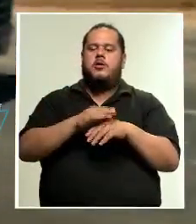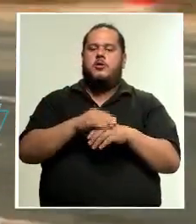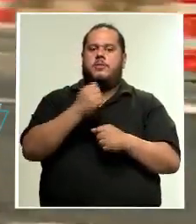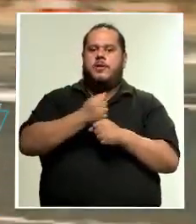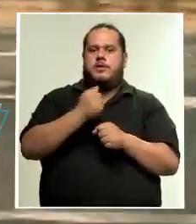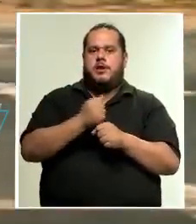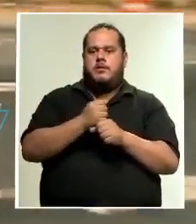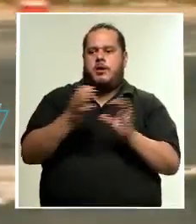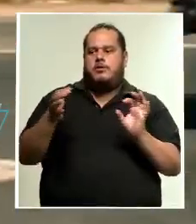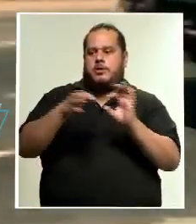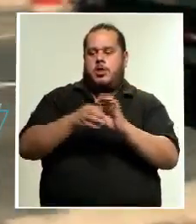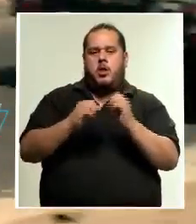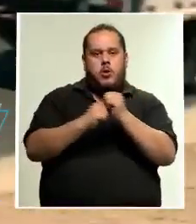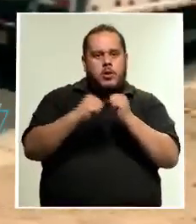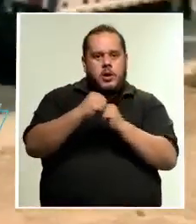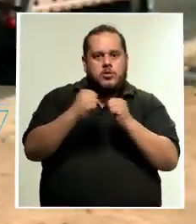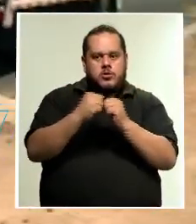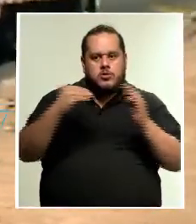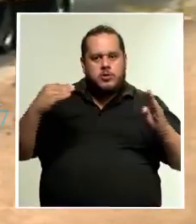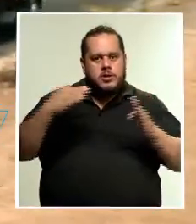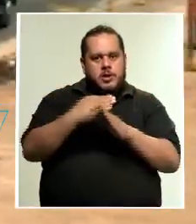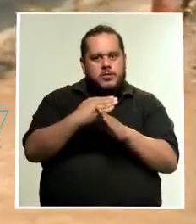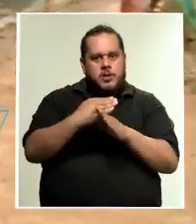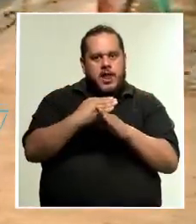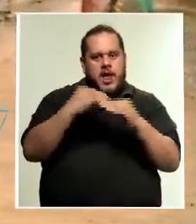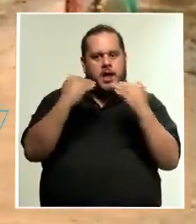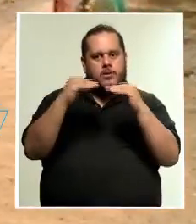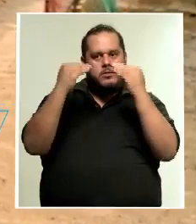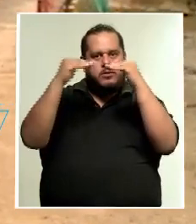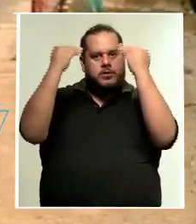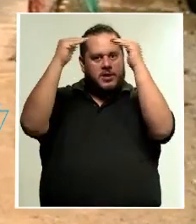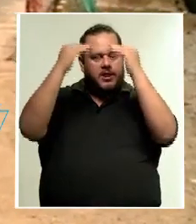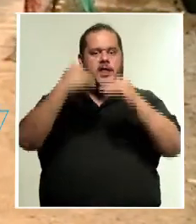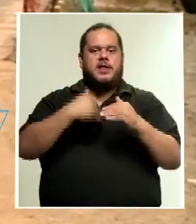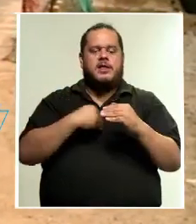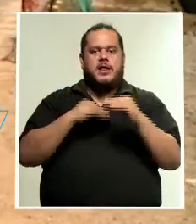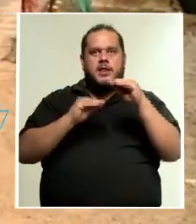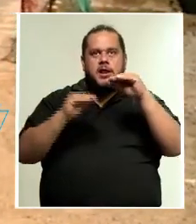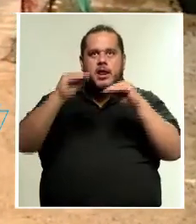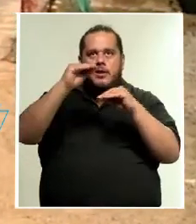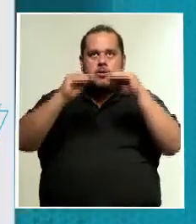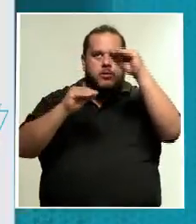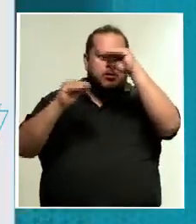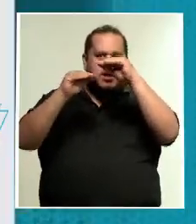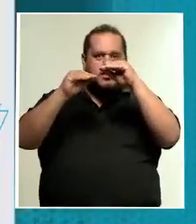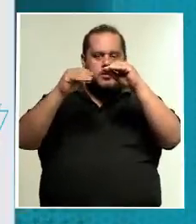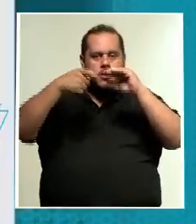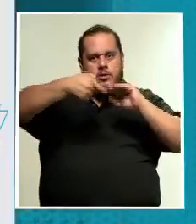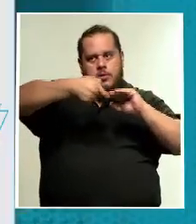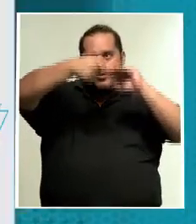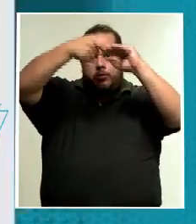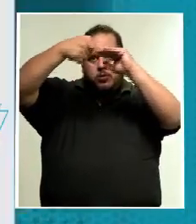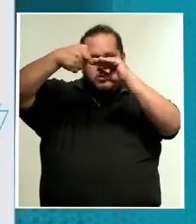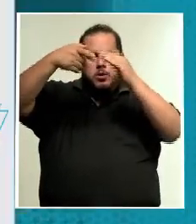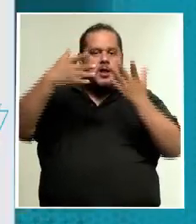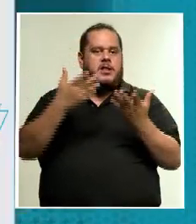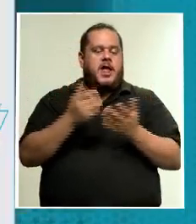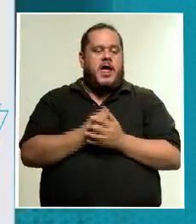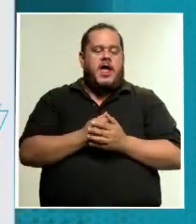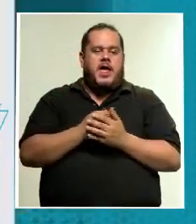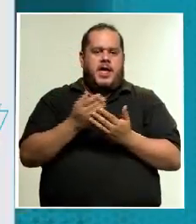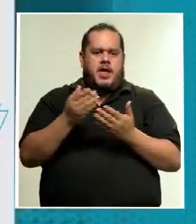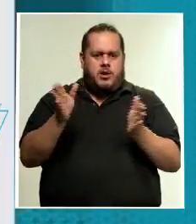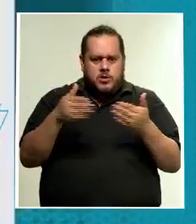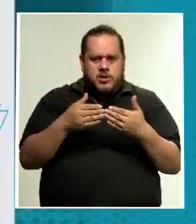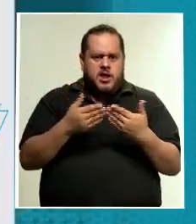relacionados con la construcción de la intersección a tres niveles que conlleva la colocación de vigas. Los cierres nocturnos se ejecutarán